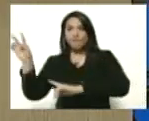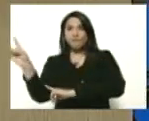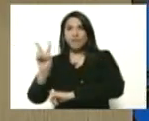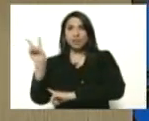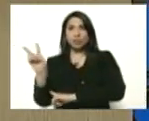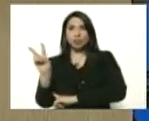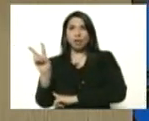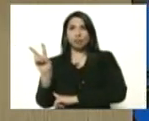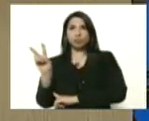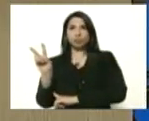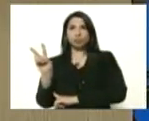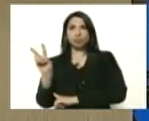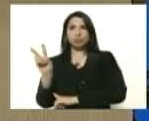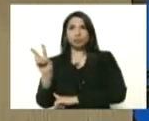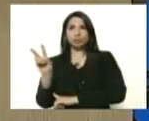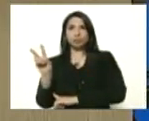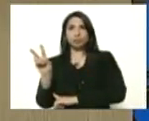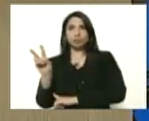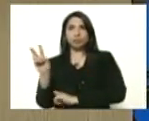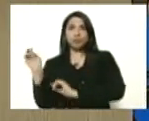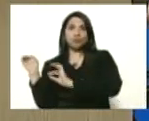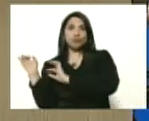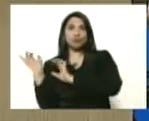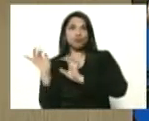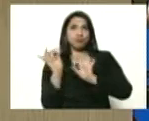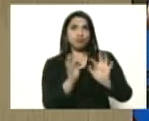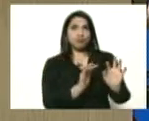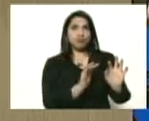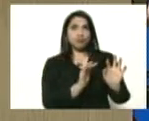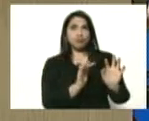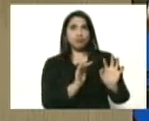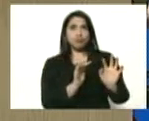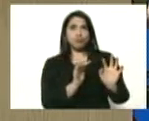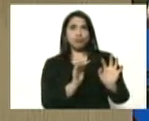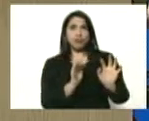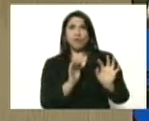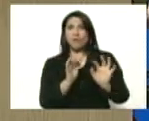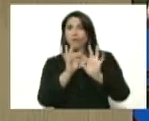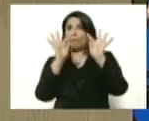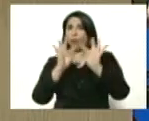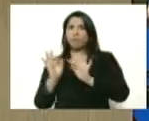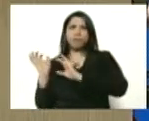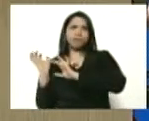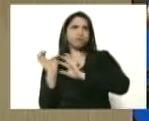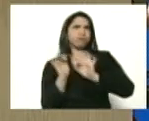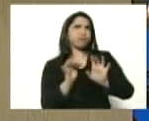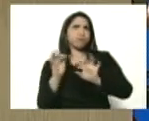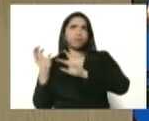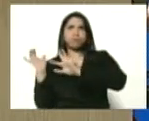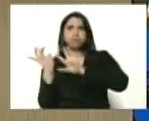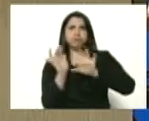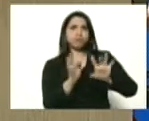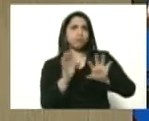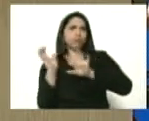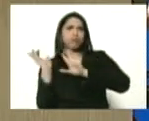los compatriotas venezolanos, se vienen de manera masiva por miles y miles desde